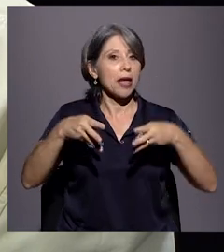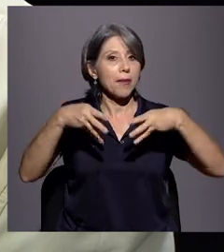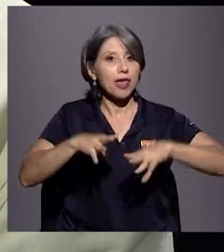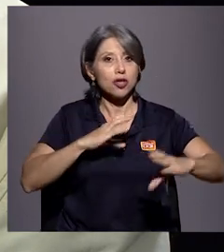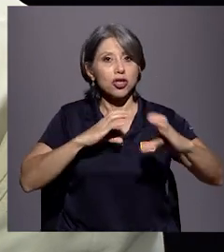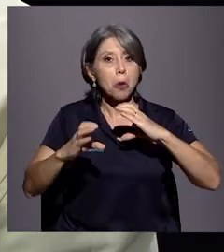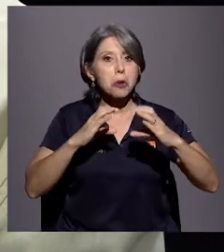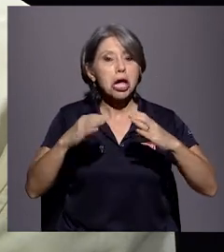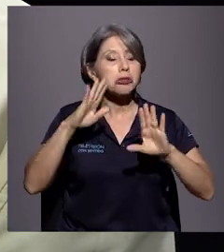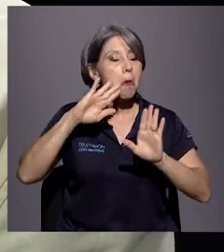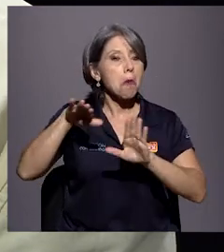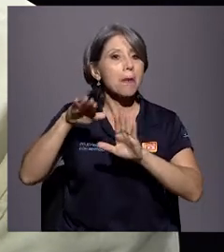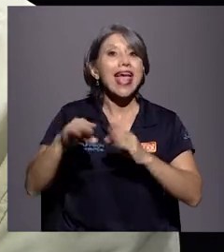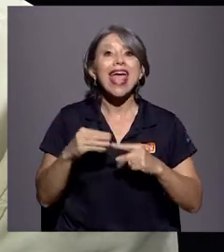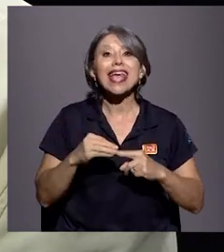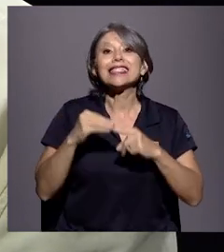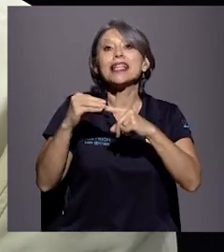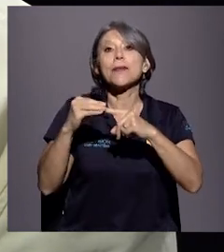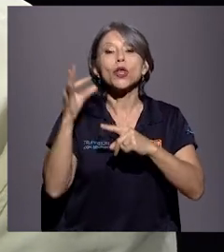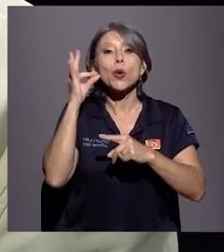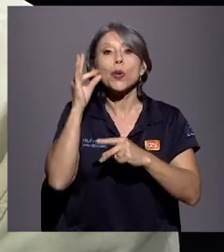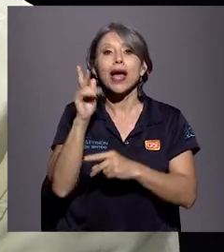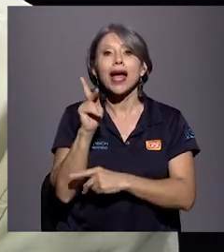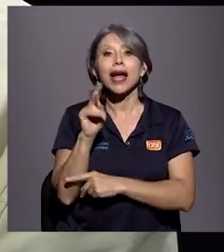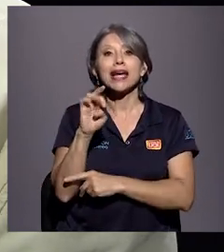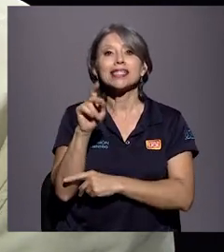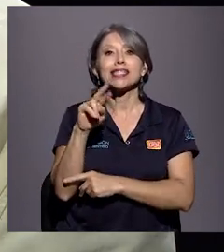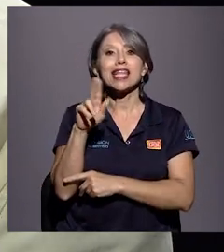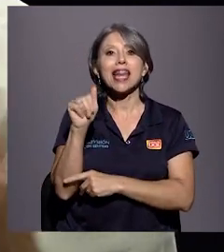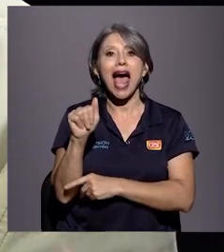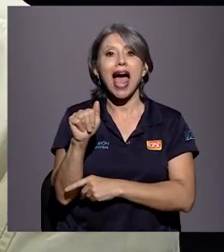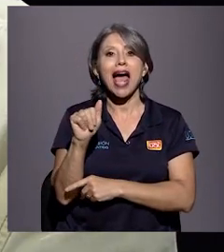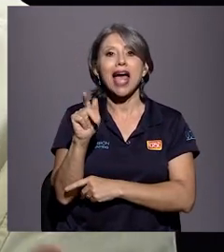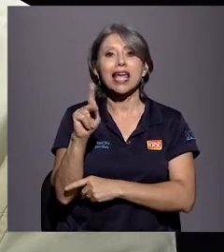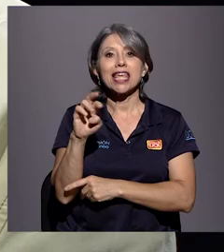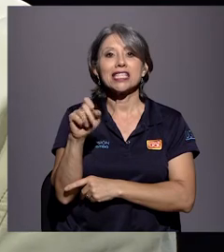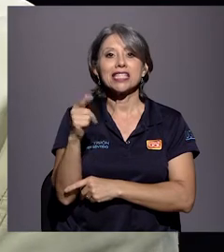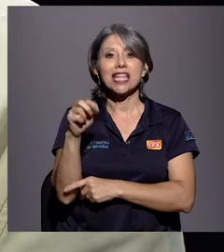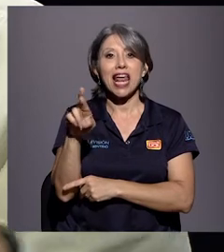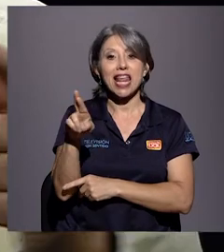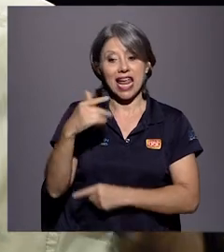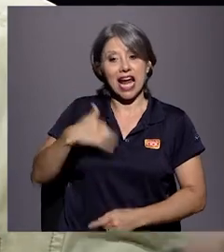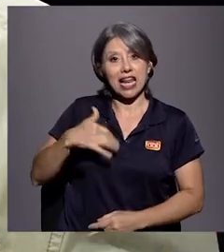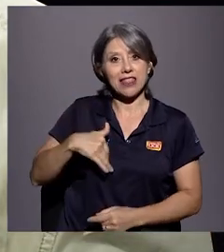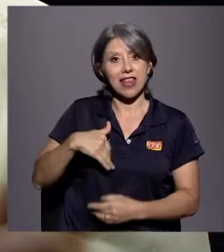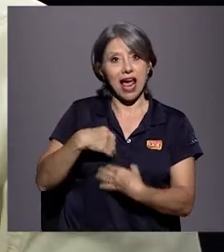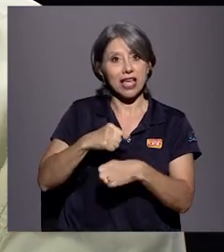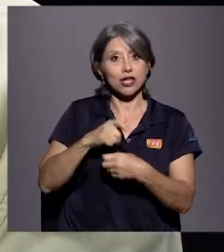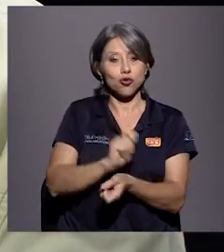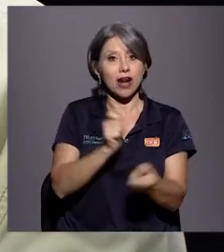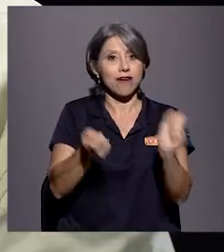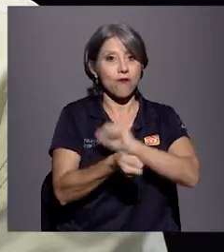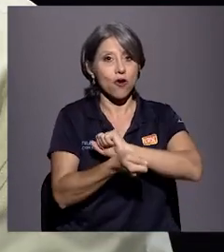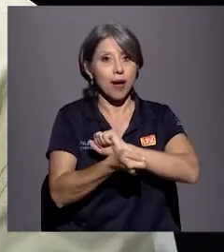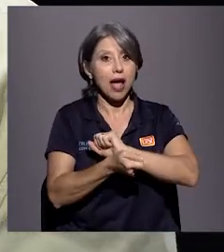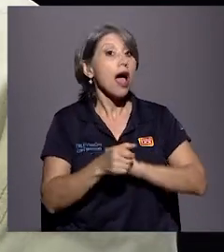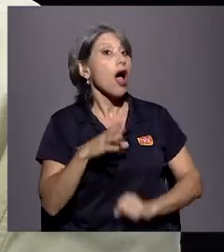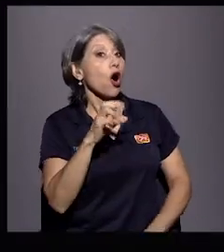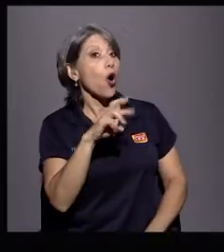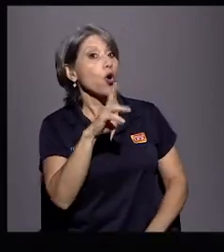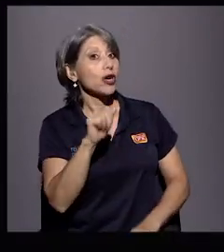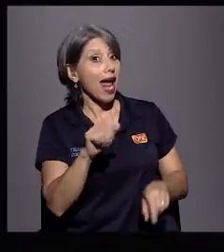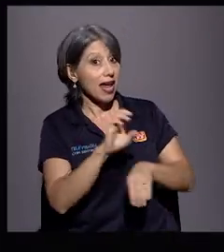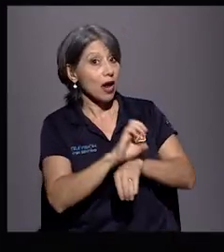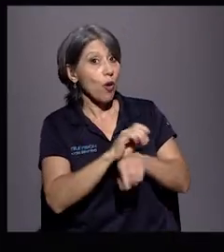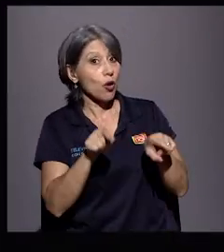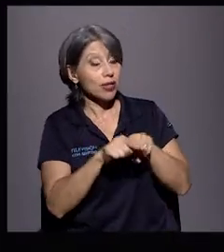comunicación, excepto Cristina Kirchner en Argentina, que hizo una reforma. Y durante esta campaña electoral fue Correa también un poquito en